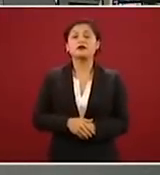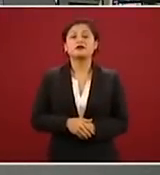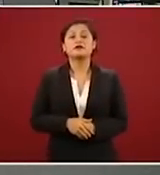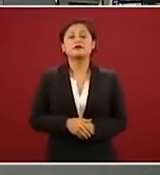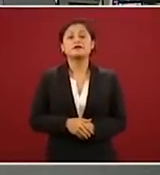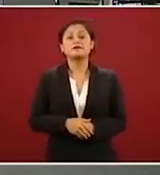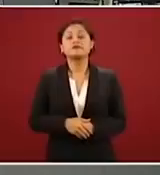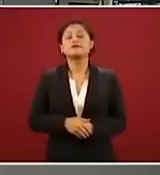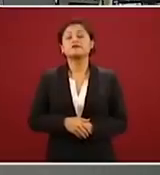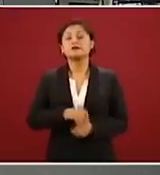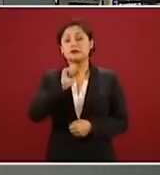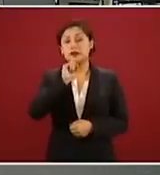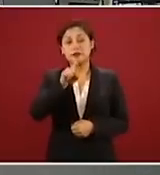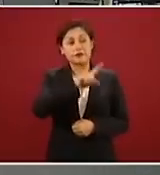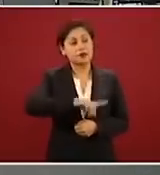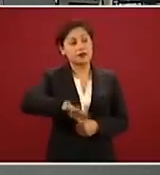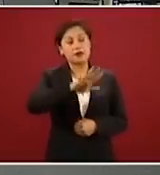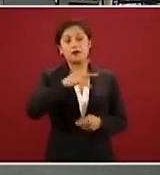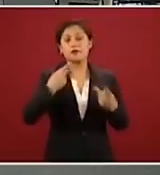humilde tenga acceso a la vivienda,